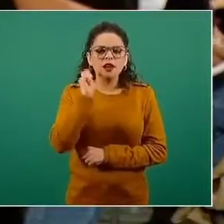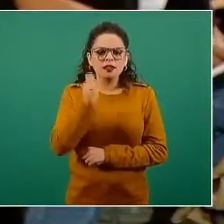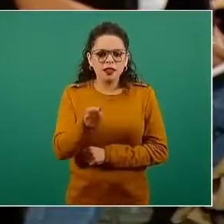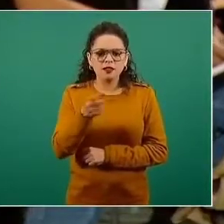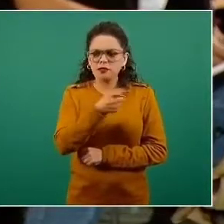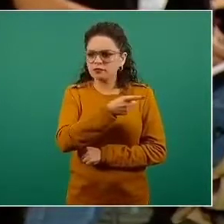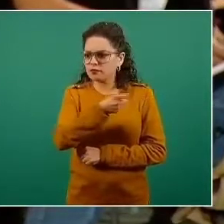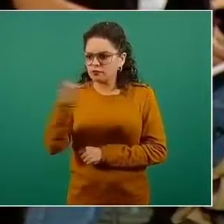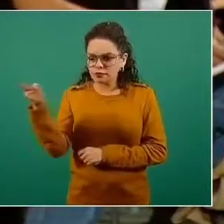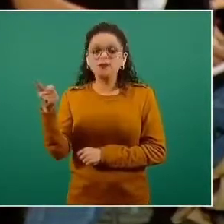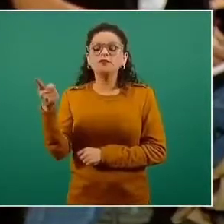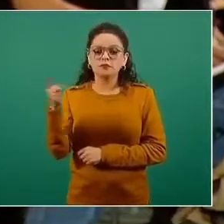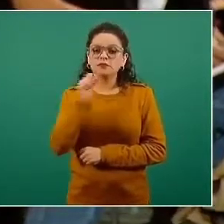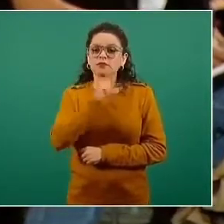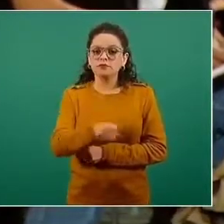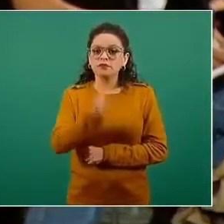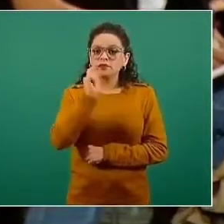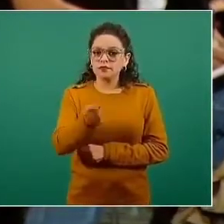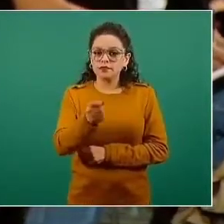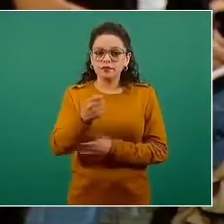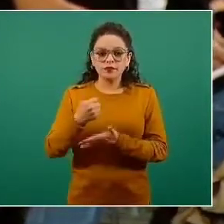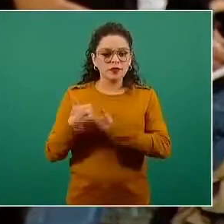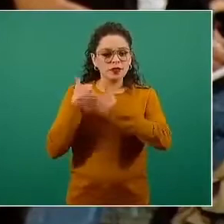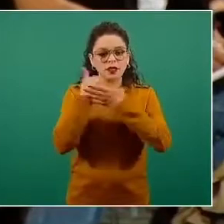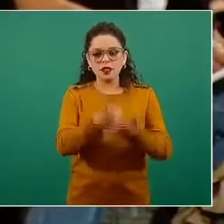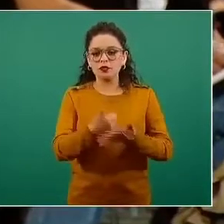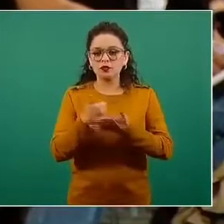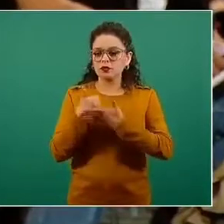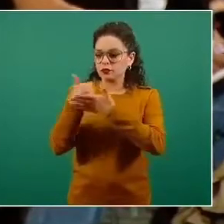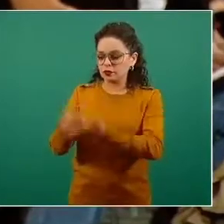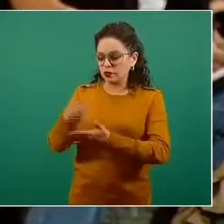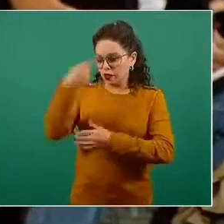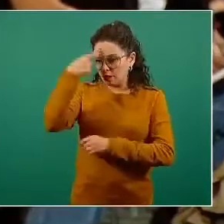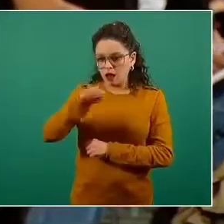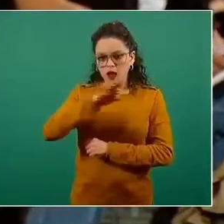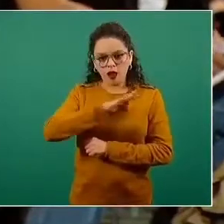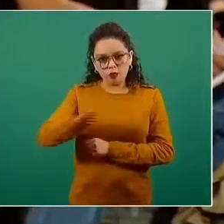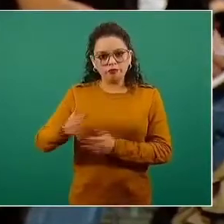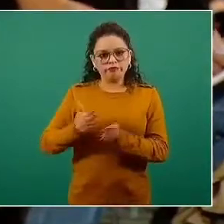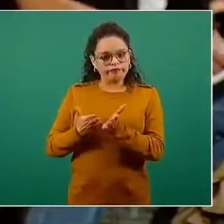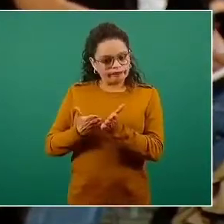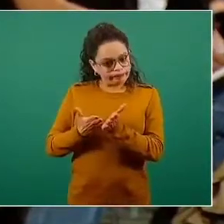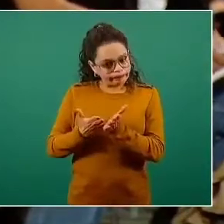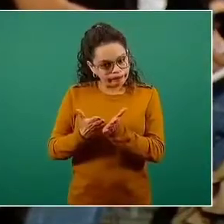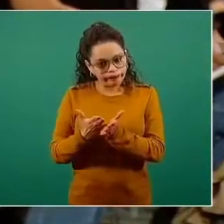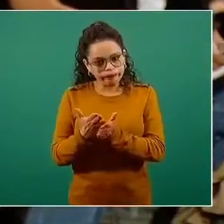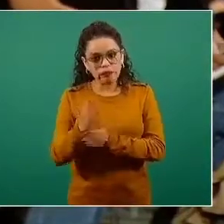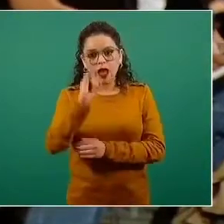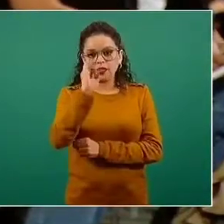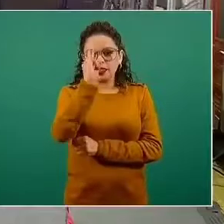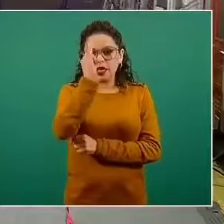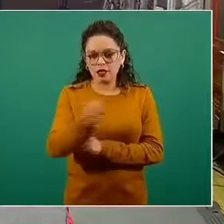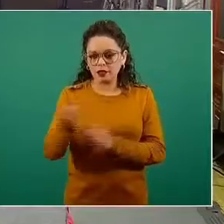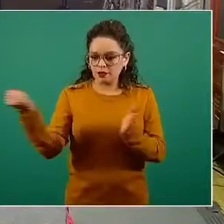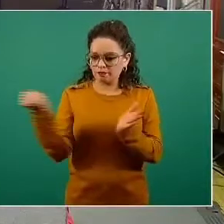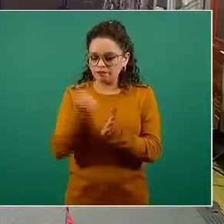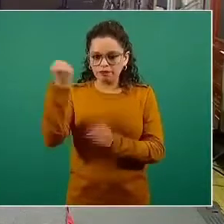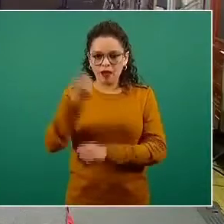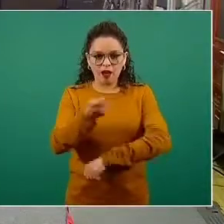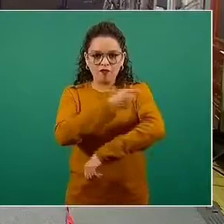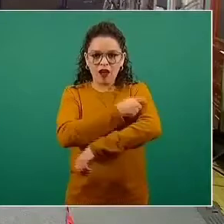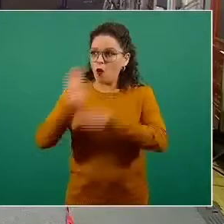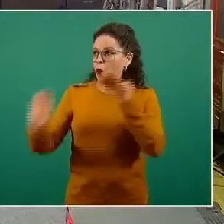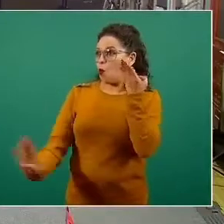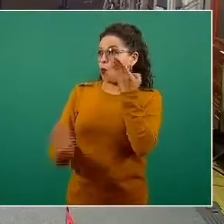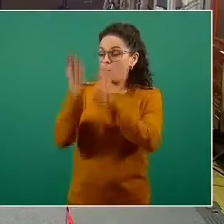manera los que contribuyeron a que se diera este gran paso para la aceptación de la vacuna a nivel mundial.